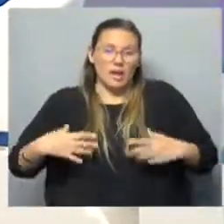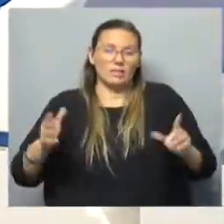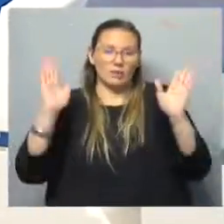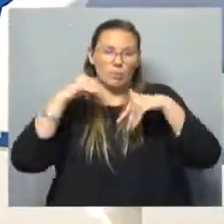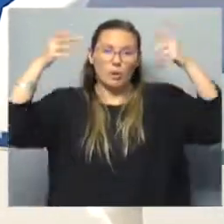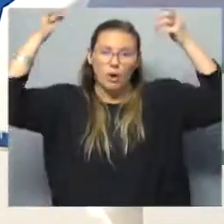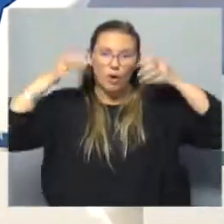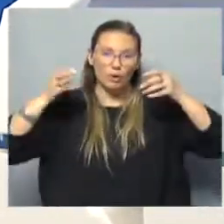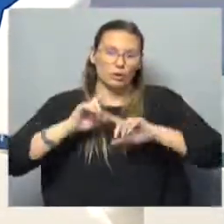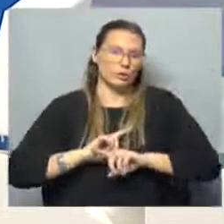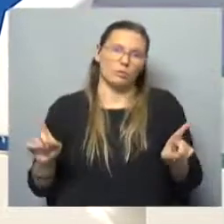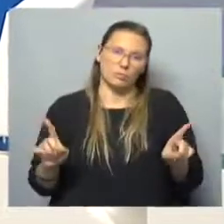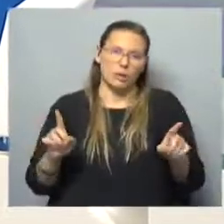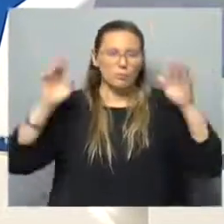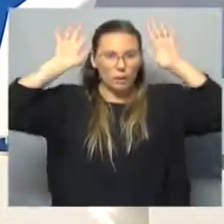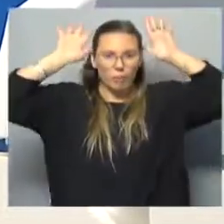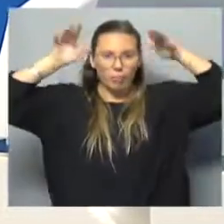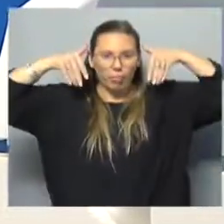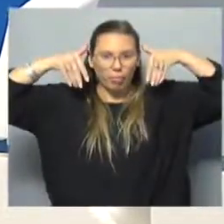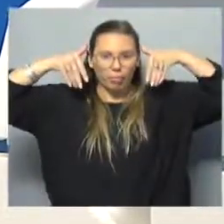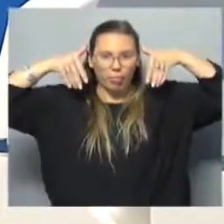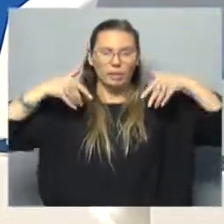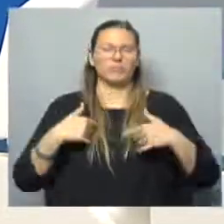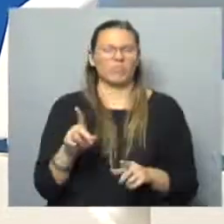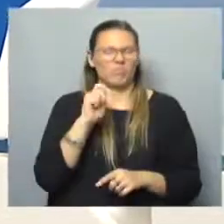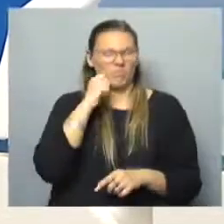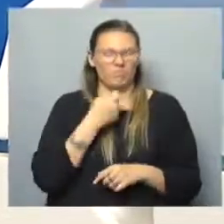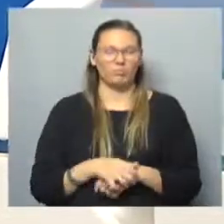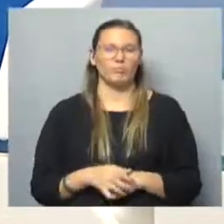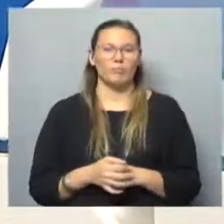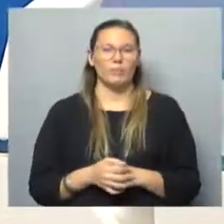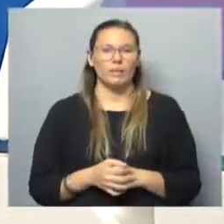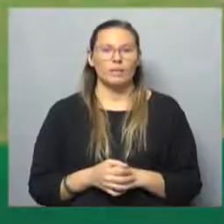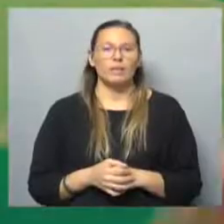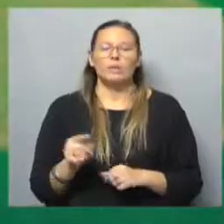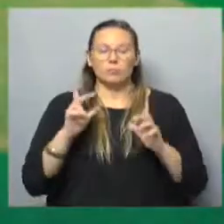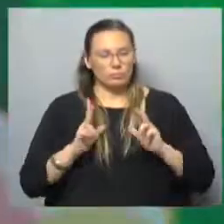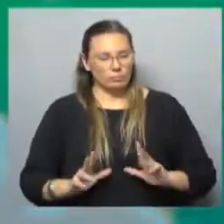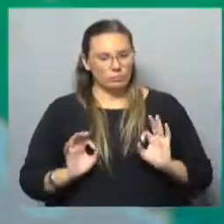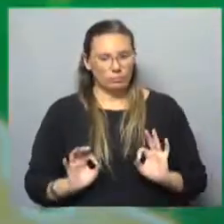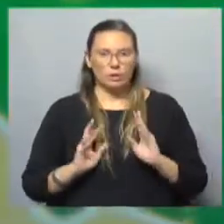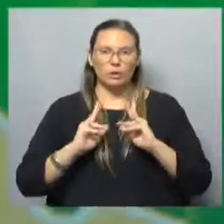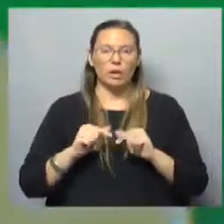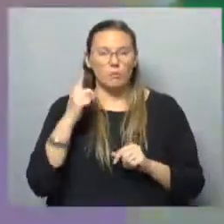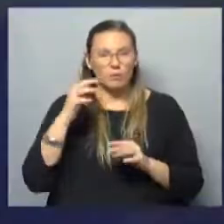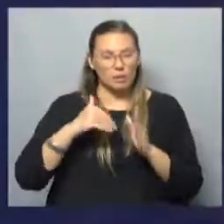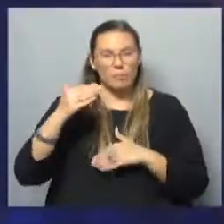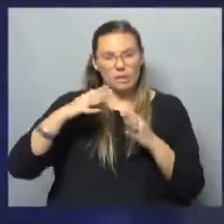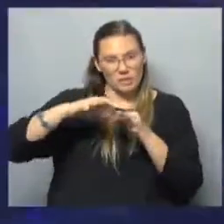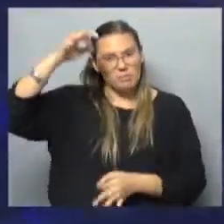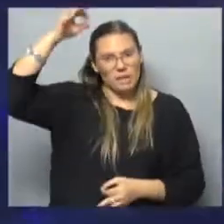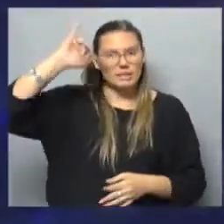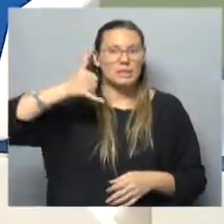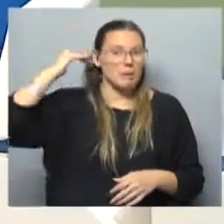gorro. Eso no, porque se te achatan los pelos. Achata la mota y no queda bien. Pongamos un poco de orden. Pero que igual después... dice que ganas altura, ¿no? Con los gorros.